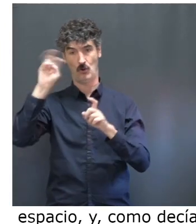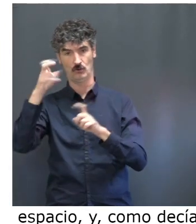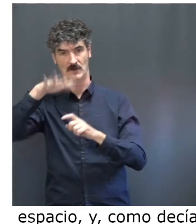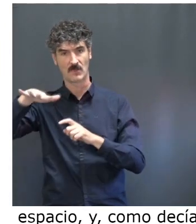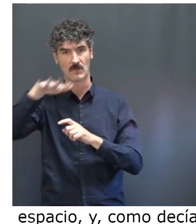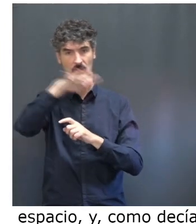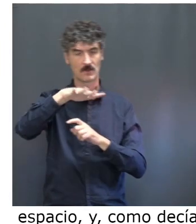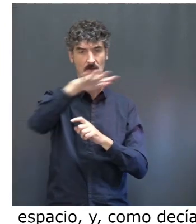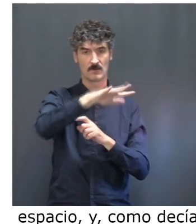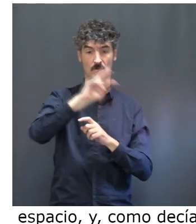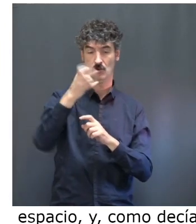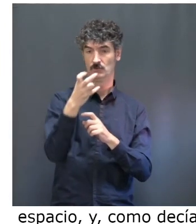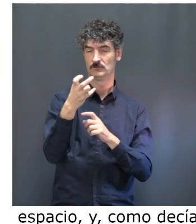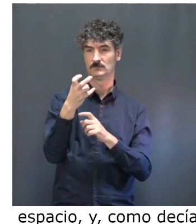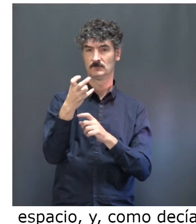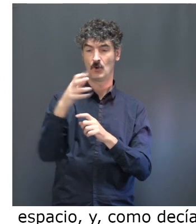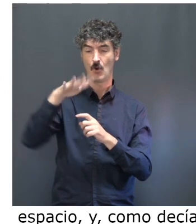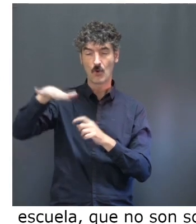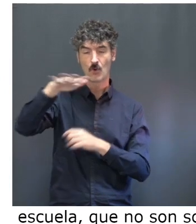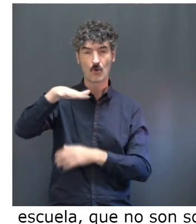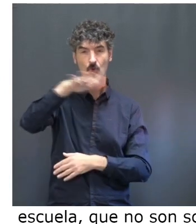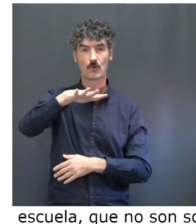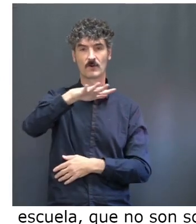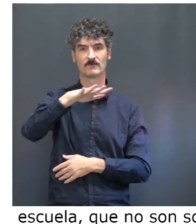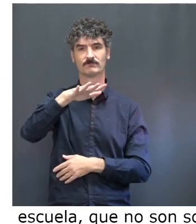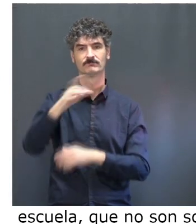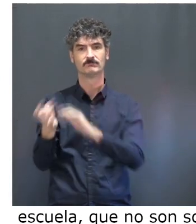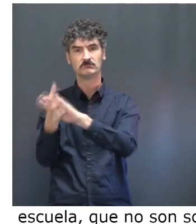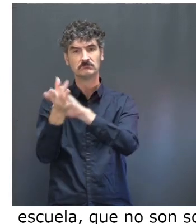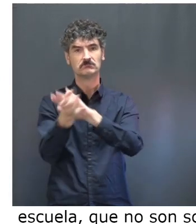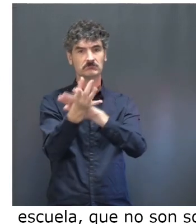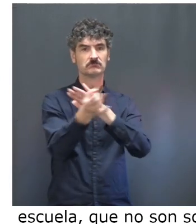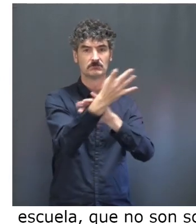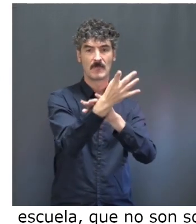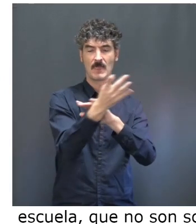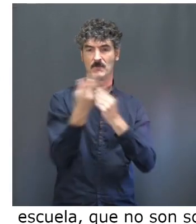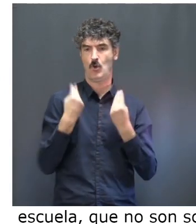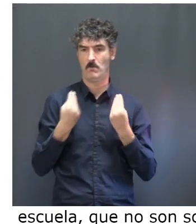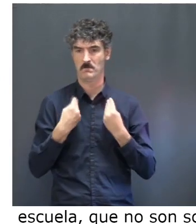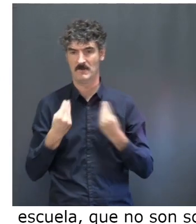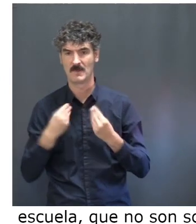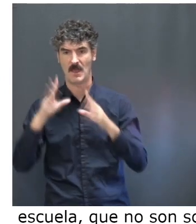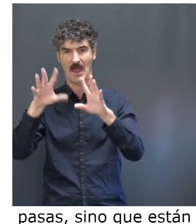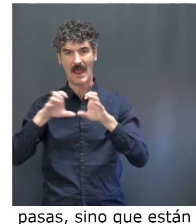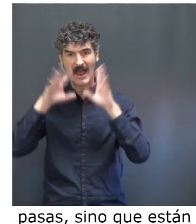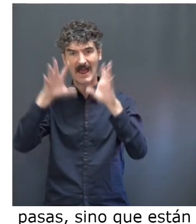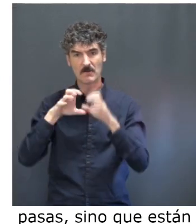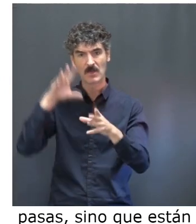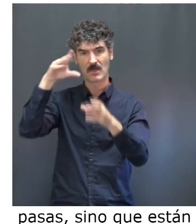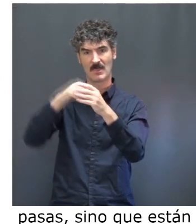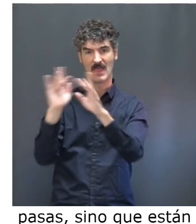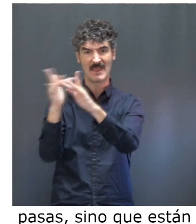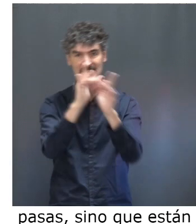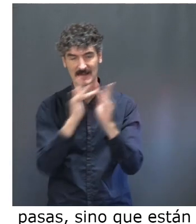sino están todos esos lugares que forman parte también de la convivencia, del aprendizaje, de la interacción,